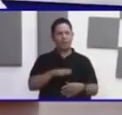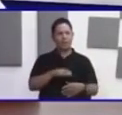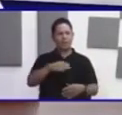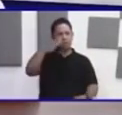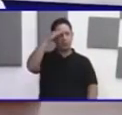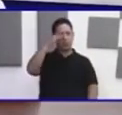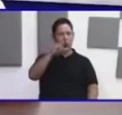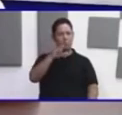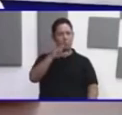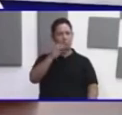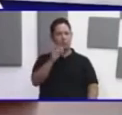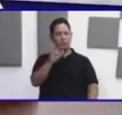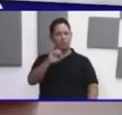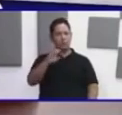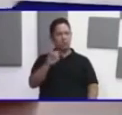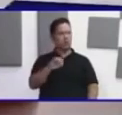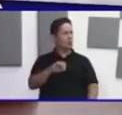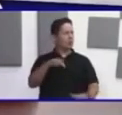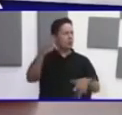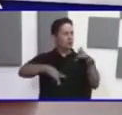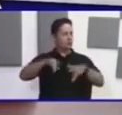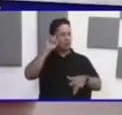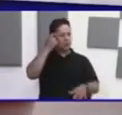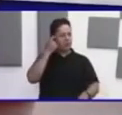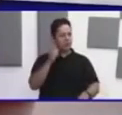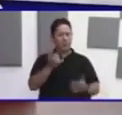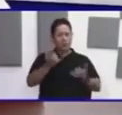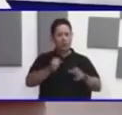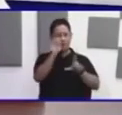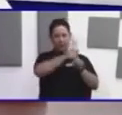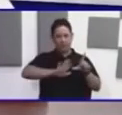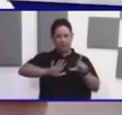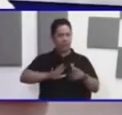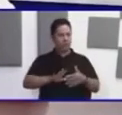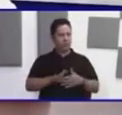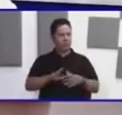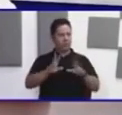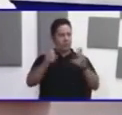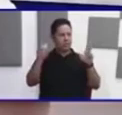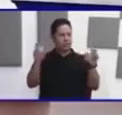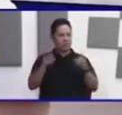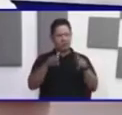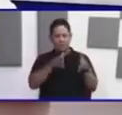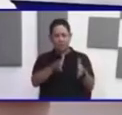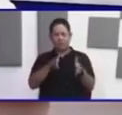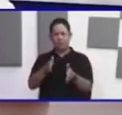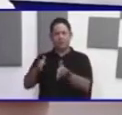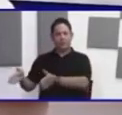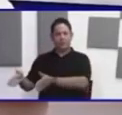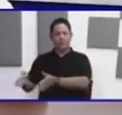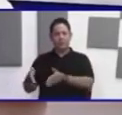gobierno. Entonces, vamos con el video específicamente de cementerios, para que la comunidad sepa cómo ha